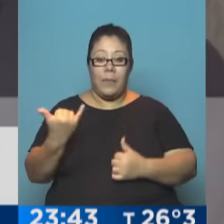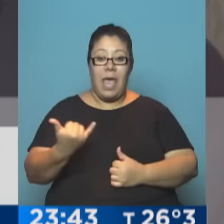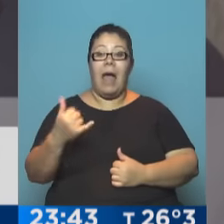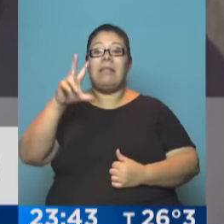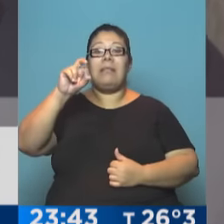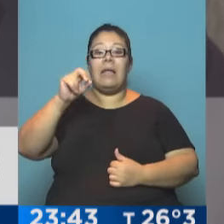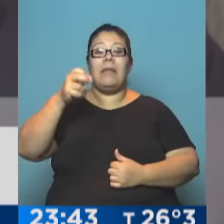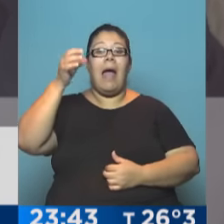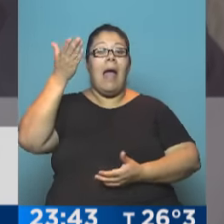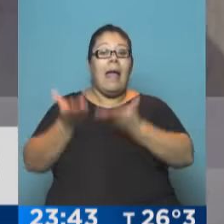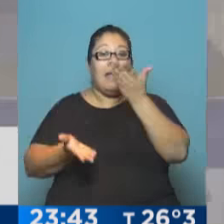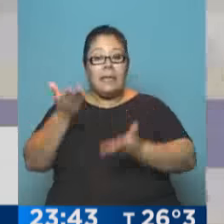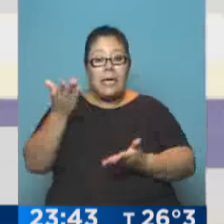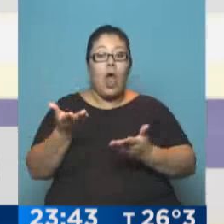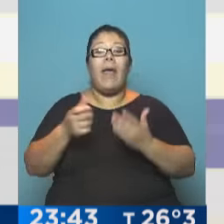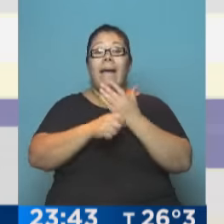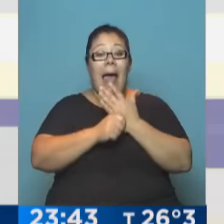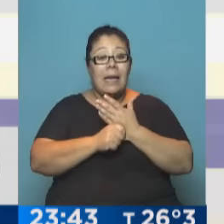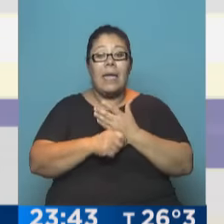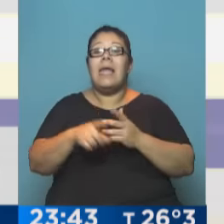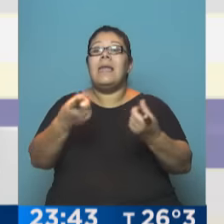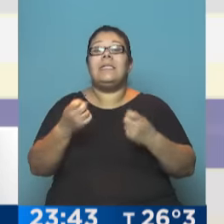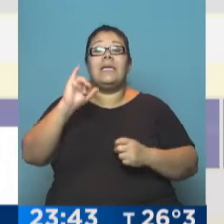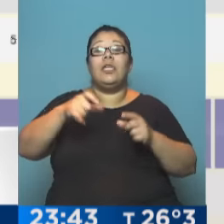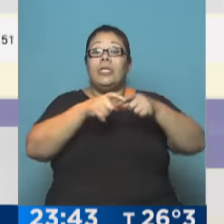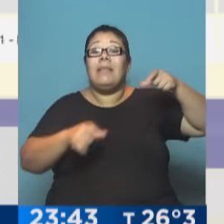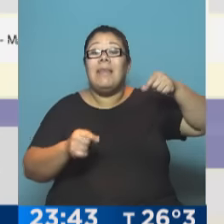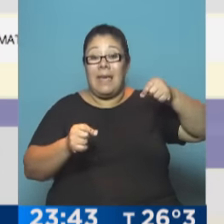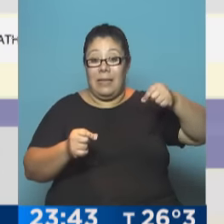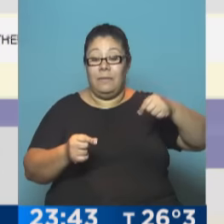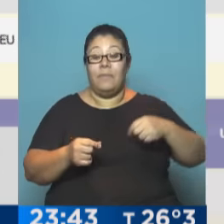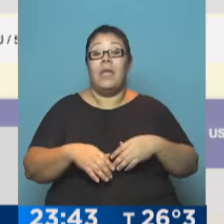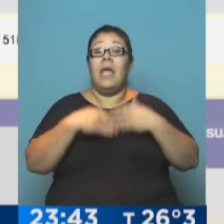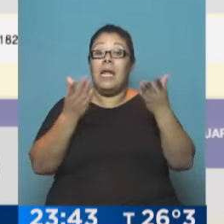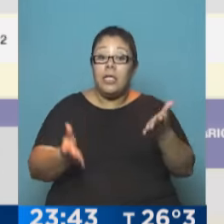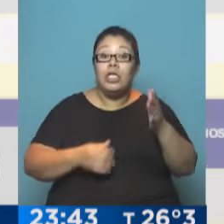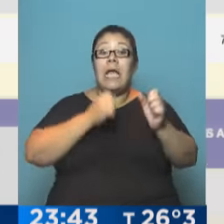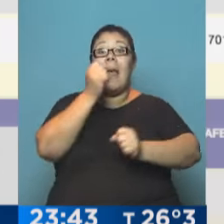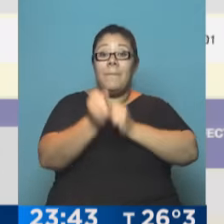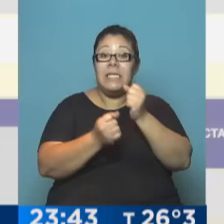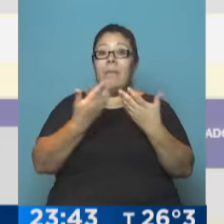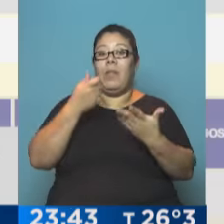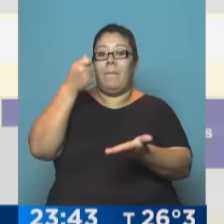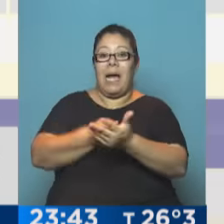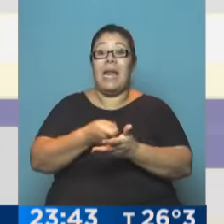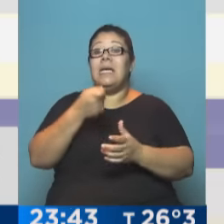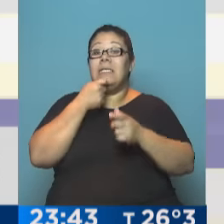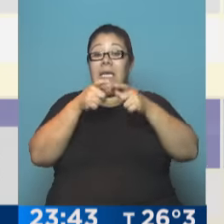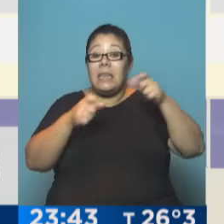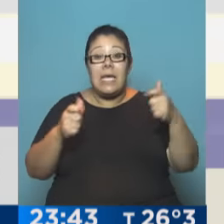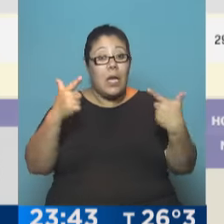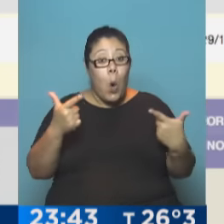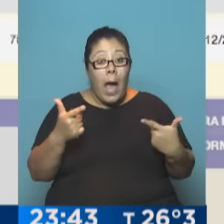bueno, la boleta de los 30 kilos de carne. Digo porque si no la empresa va a empezar a ponerle trabas y no le va a querer reconocer nada.